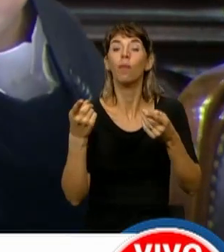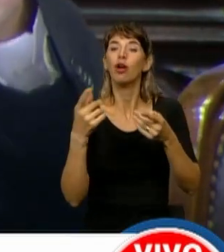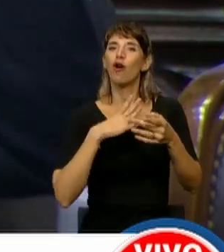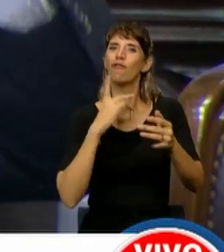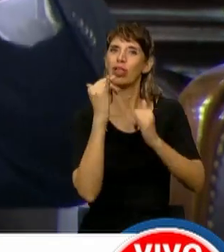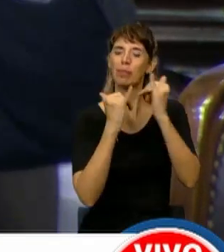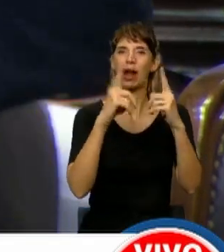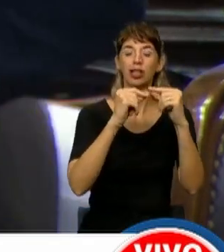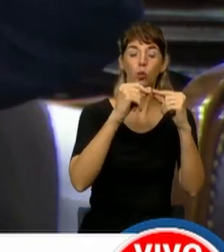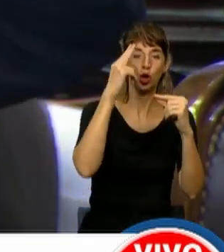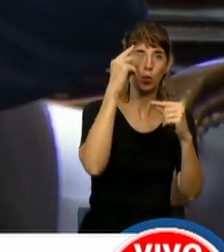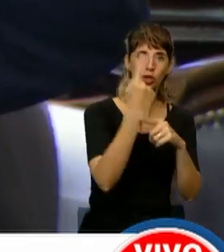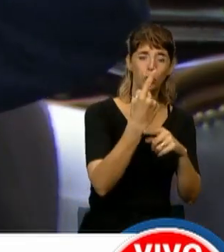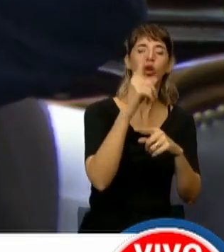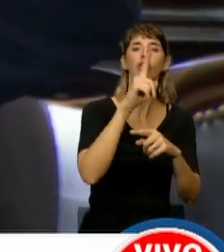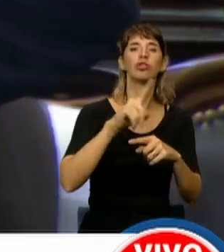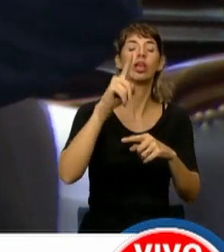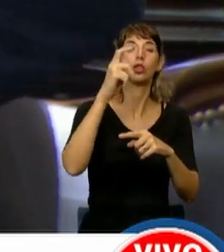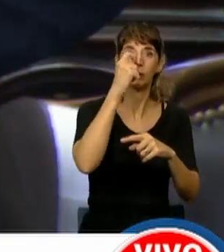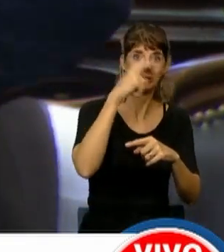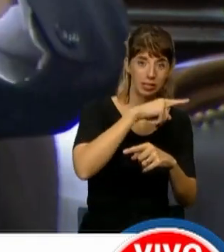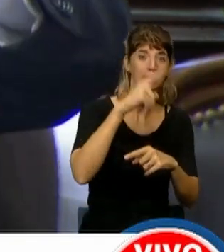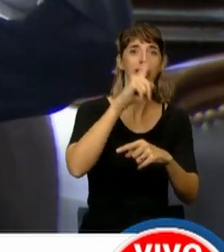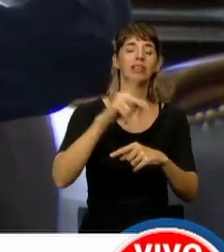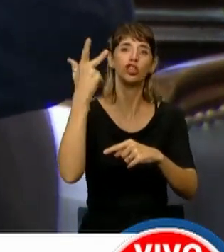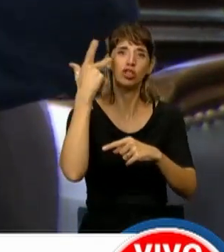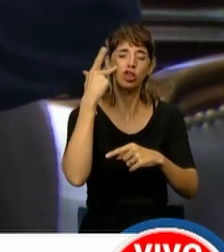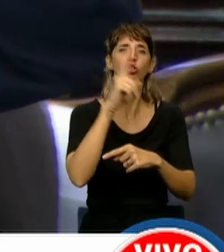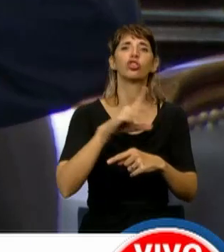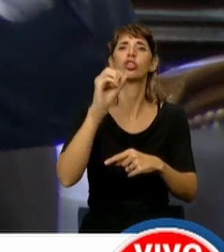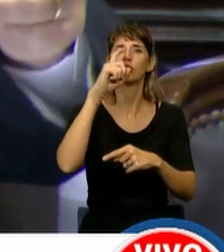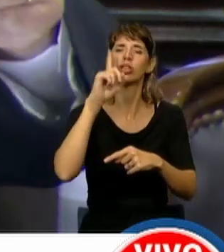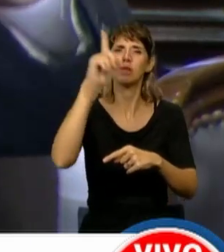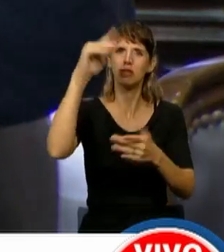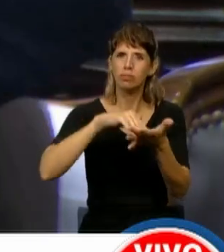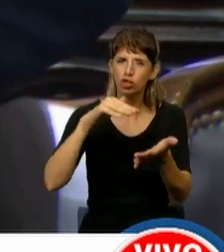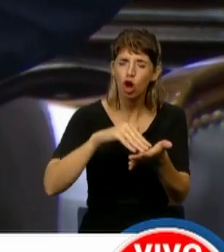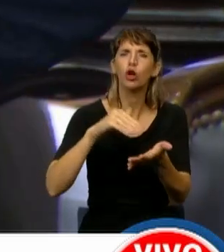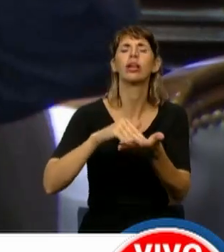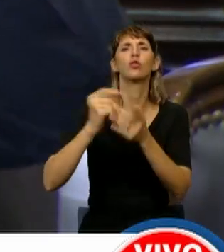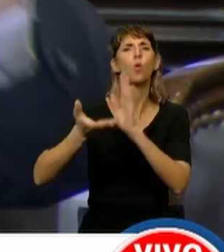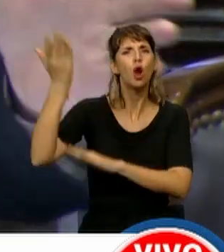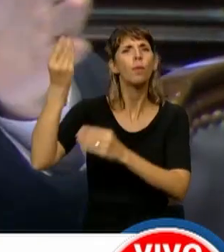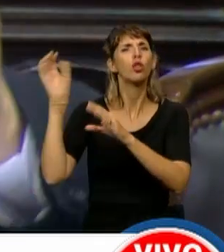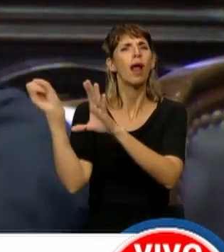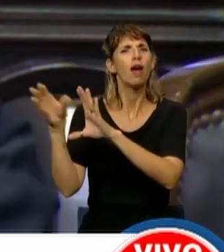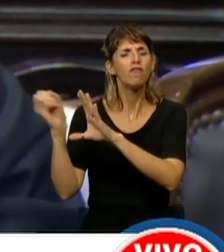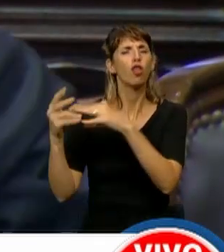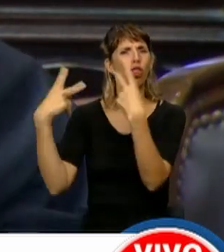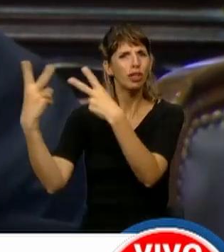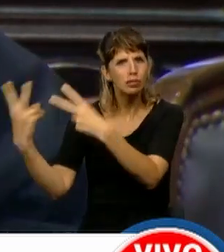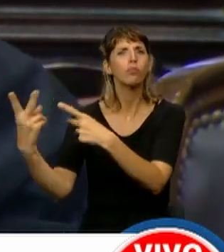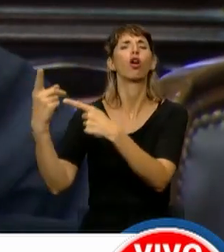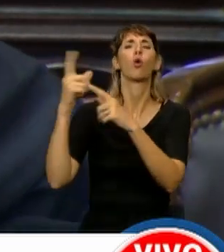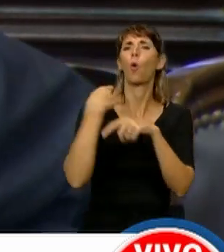artículo 91, 127, 118, 107 mil millones, aumento para el fondo de transporte, las